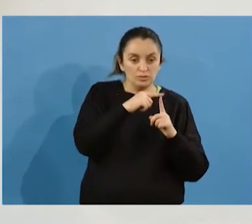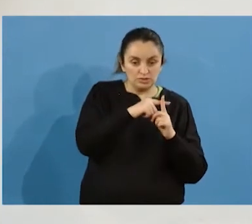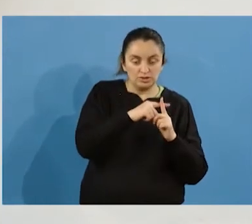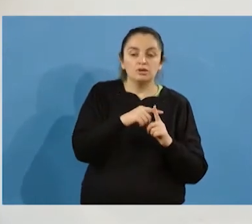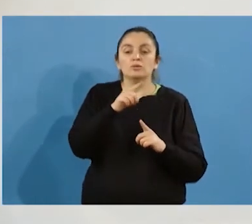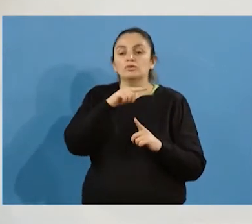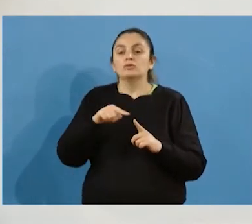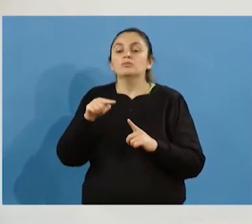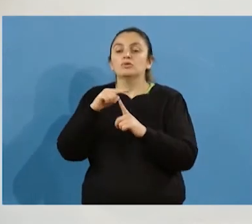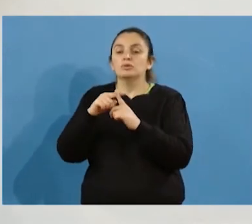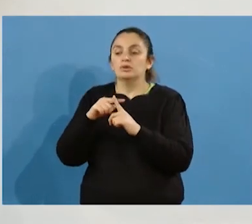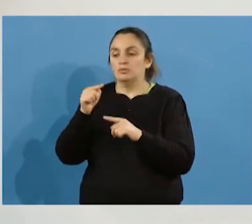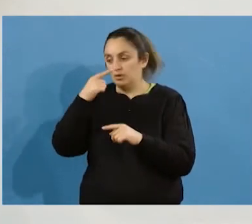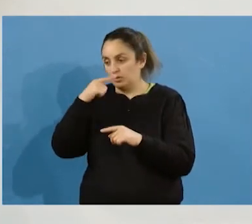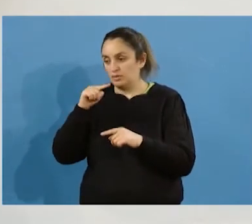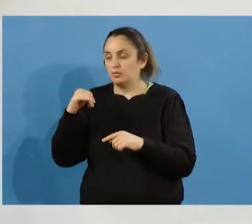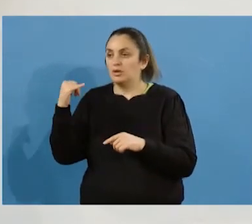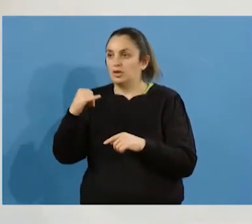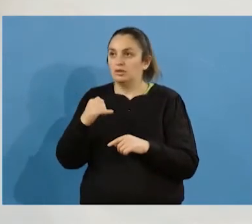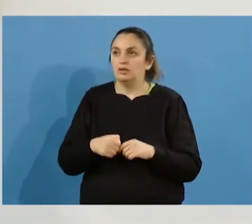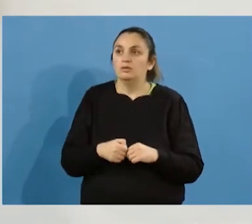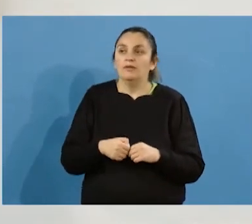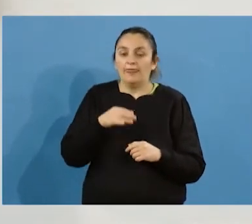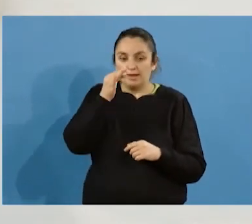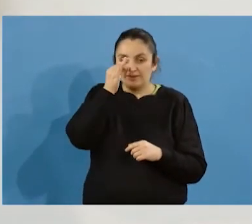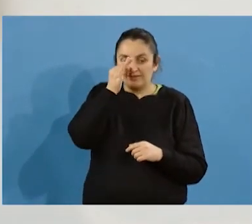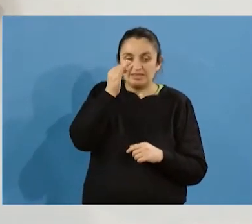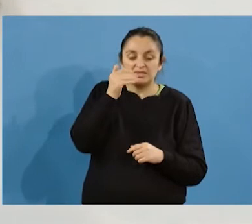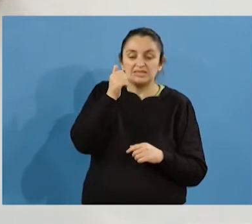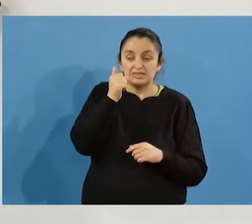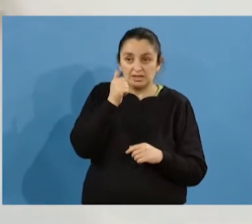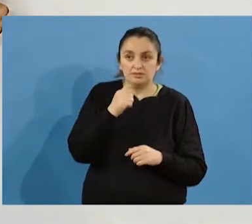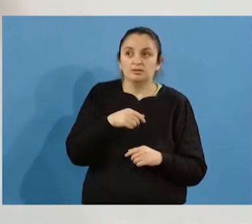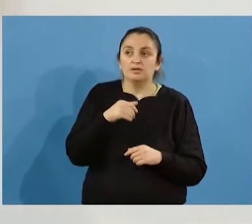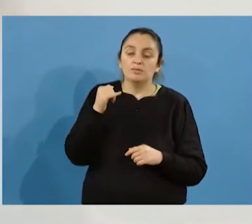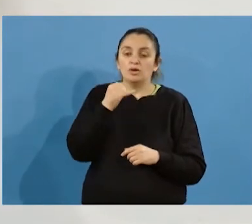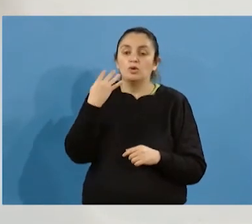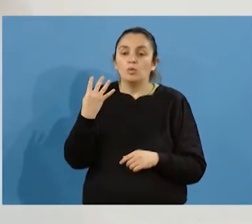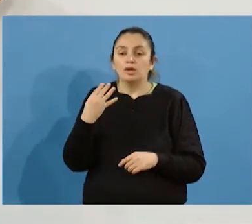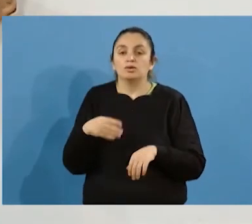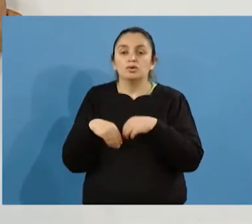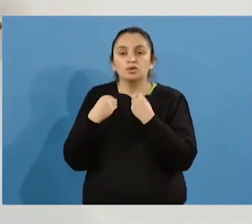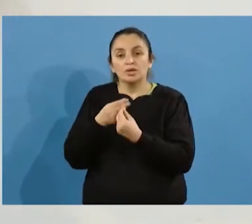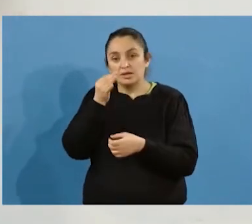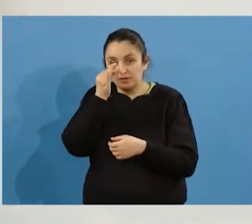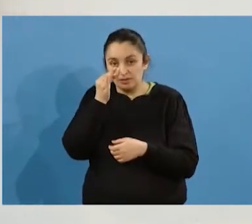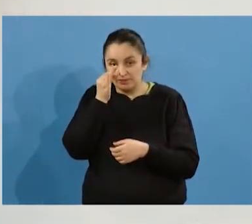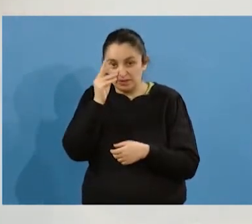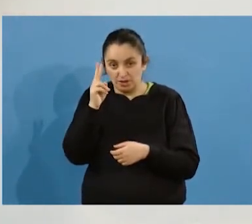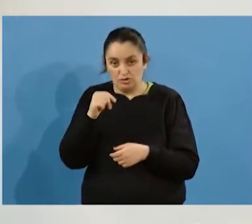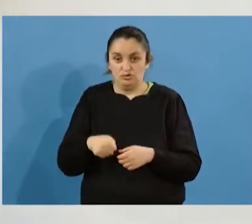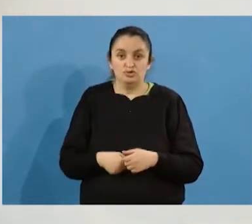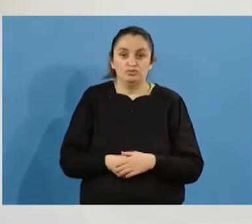y este es negativo al 26 le restó 4 el resultado es 22 y ese